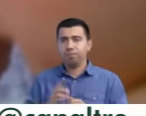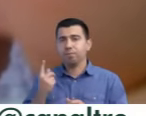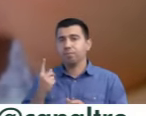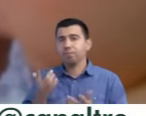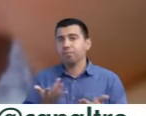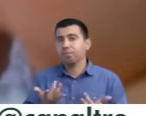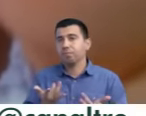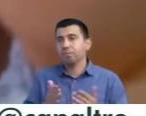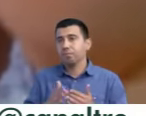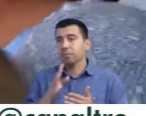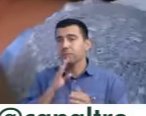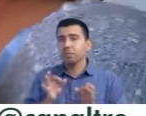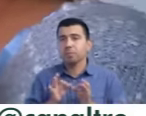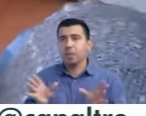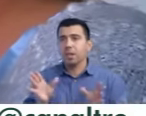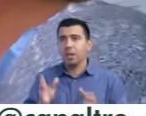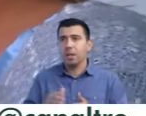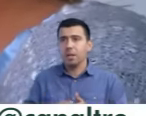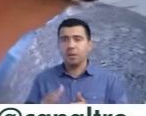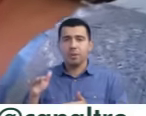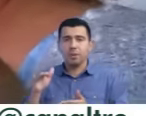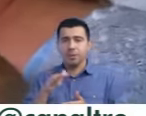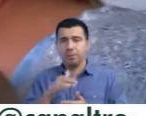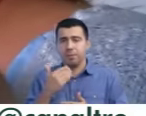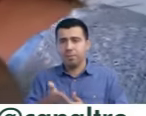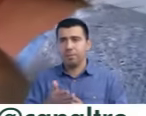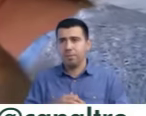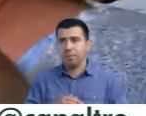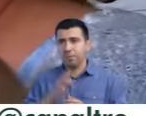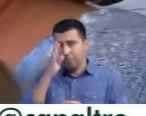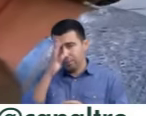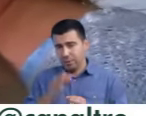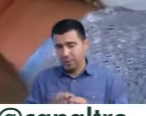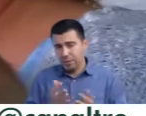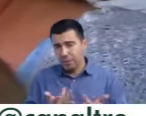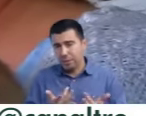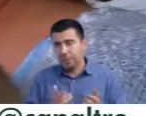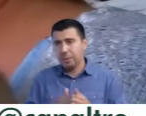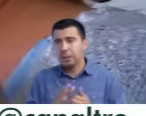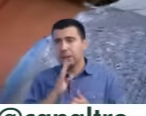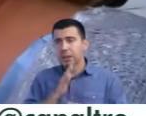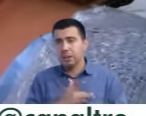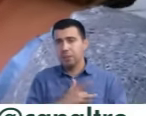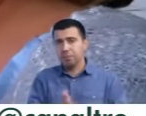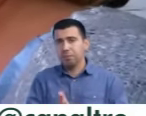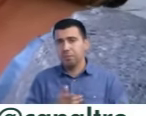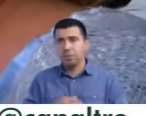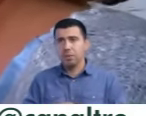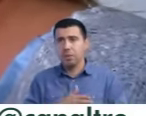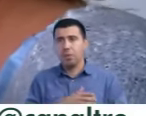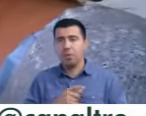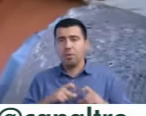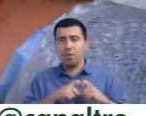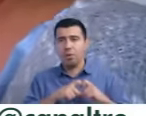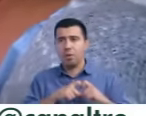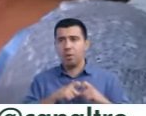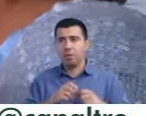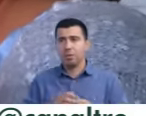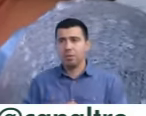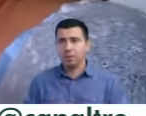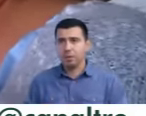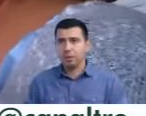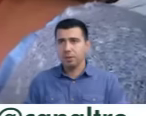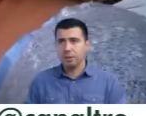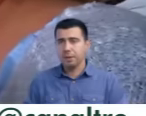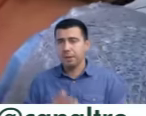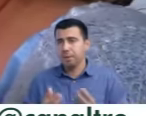a que suceda El Milagro tenemos mucha esperanza mucha fe en que pues alguien que nos pueda ayudar con eso pues